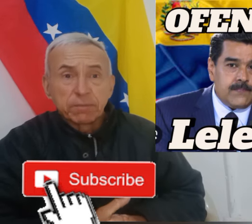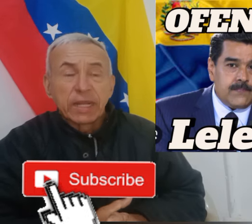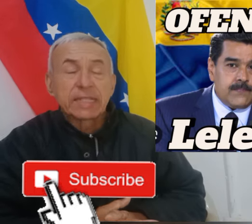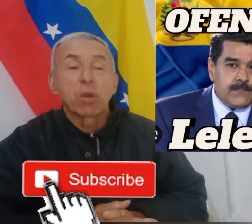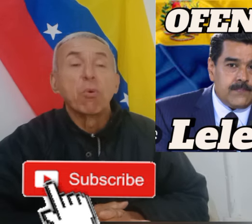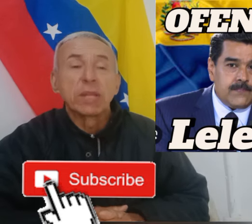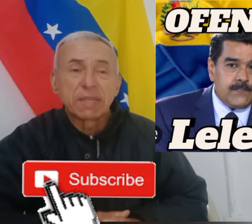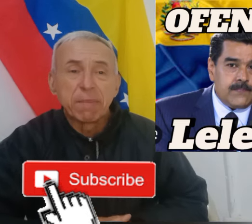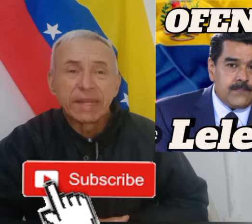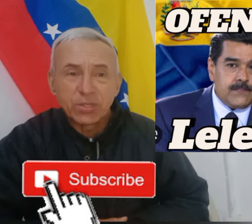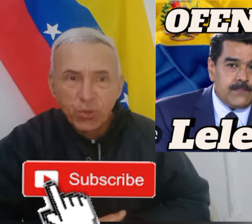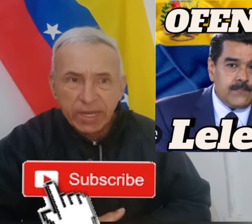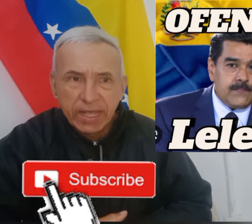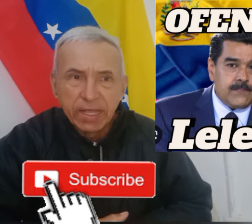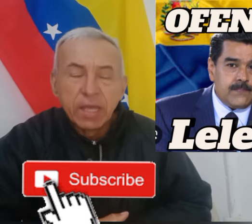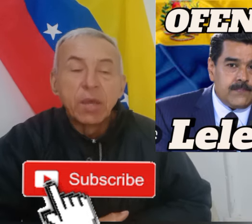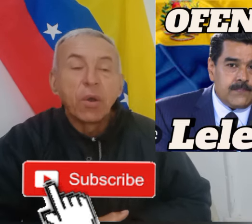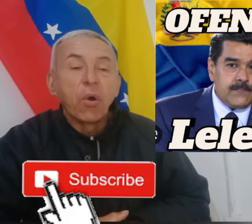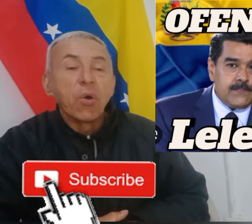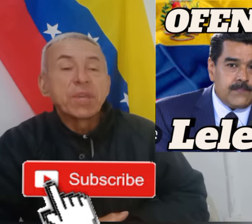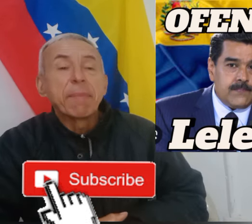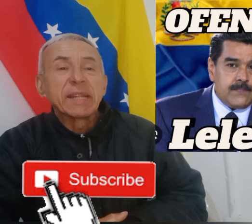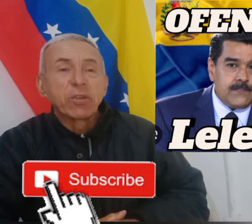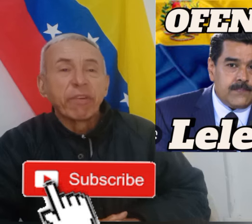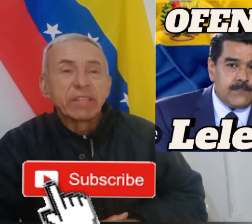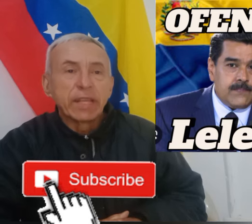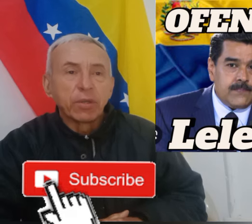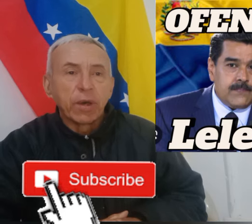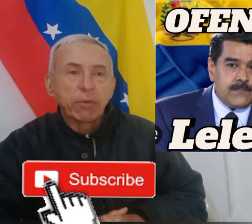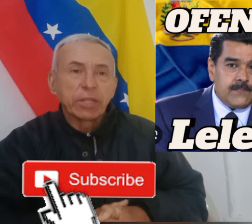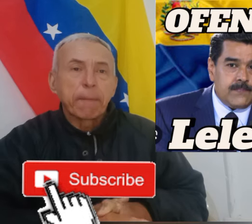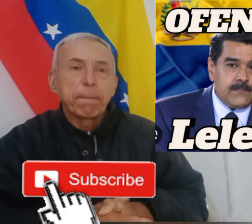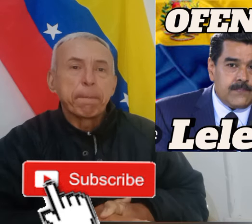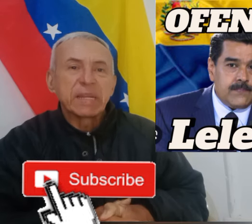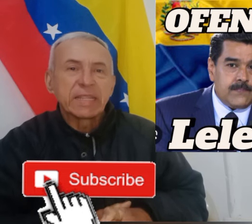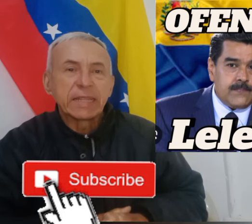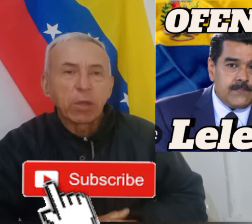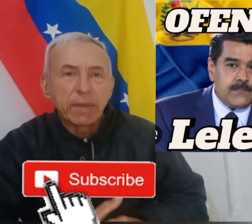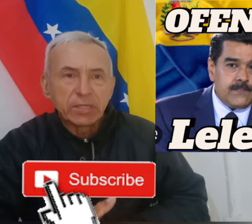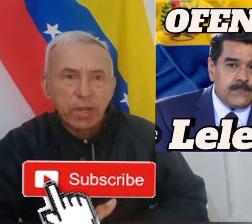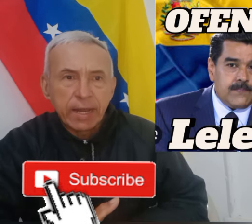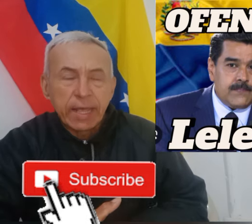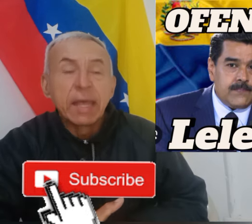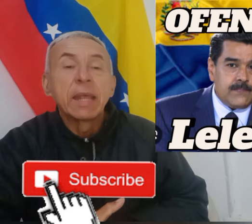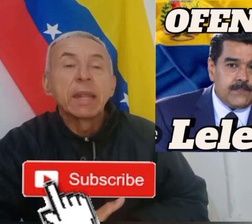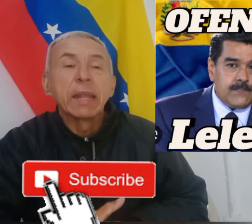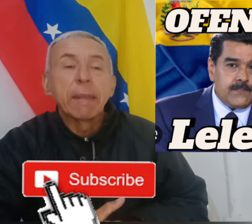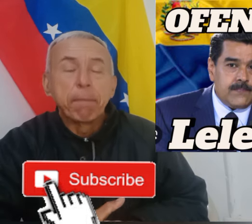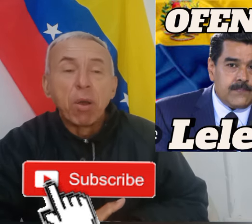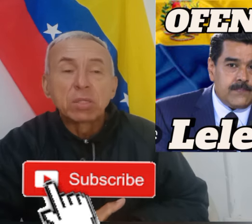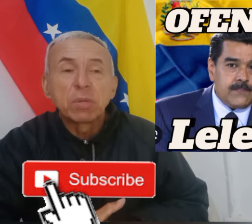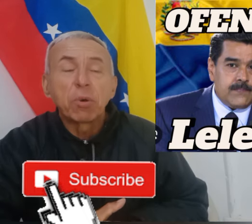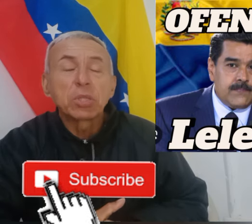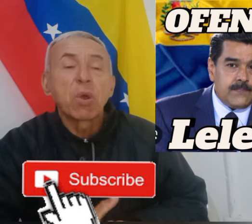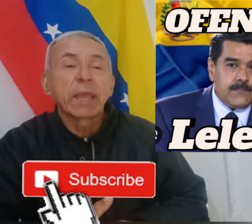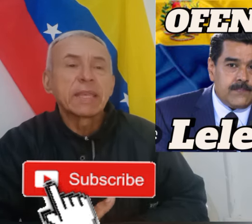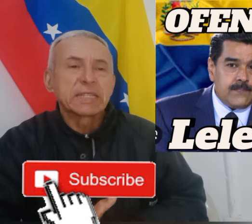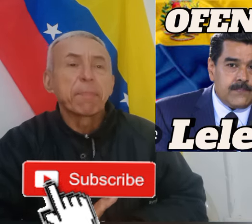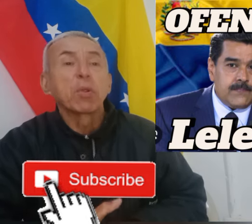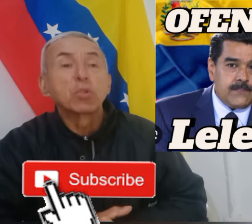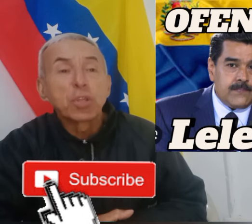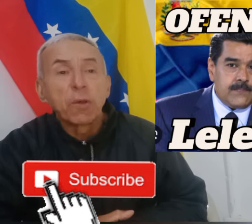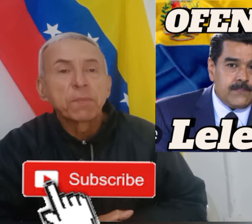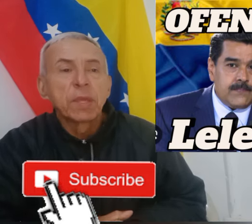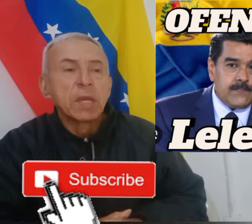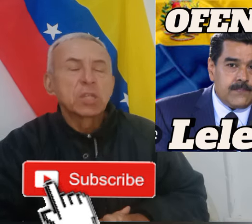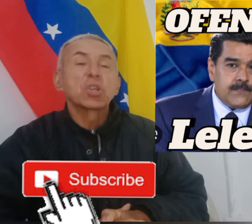chismosa de las comunas en Venezuela. Hoy amaneció ofendiendo a nuestra presentadora venezolana, Lele Pons, un motivo a que ella